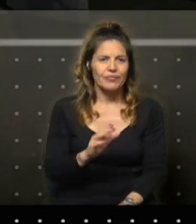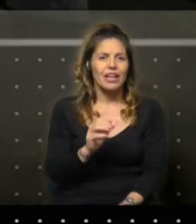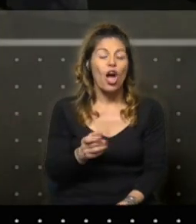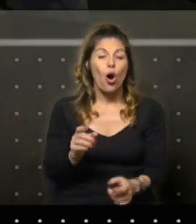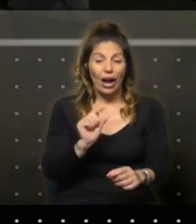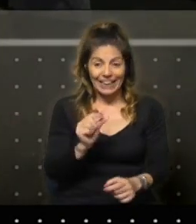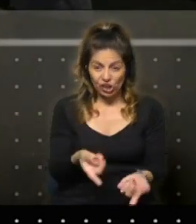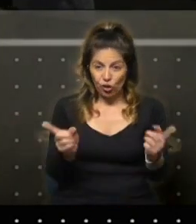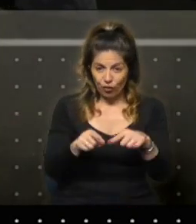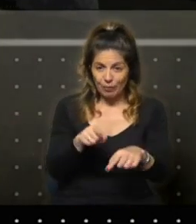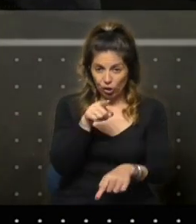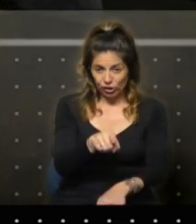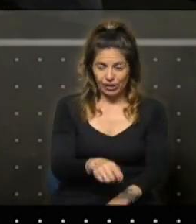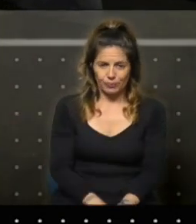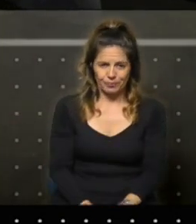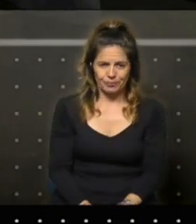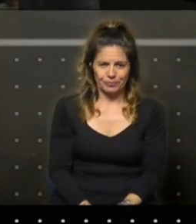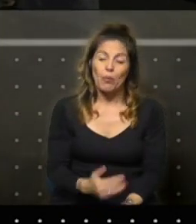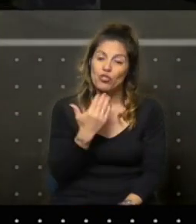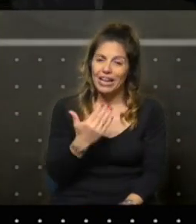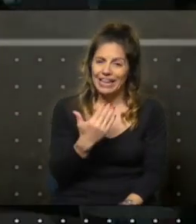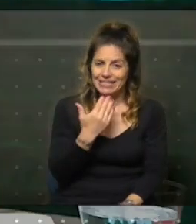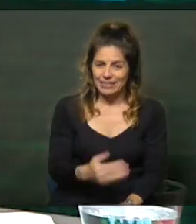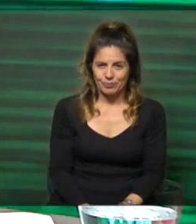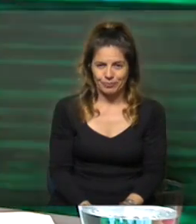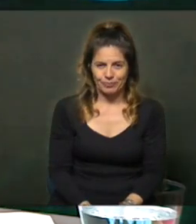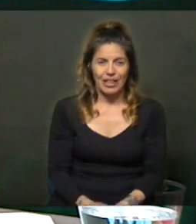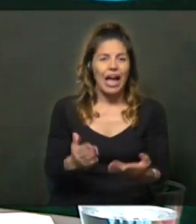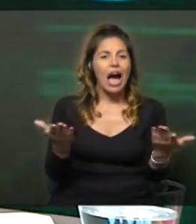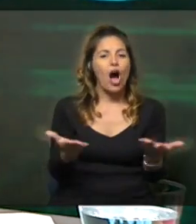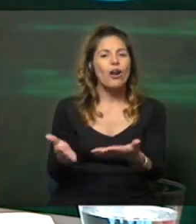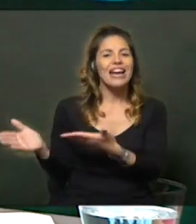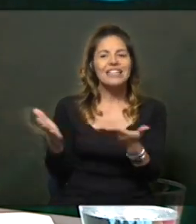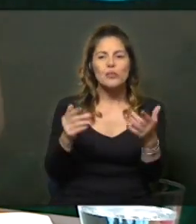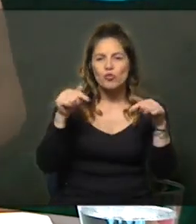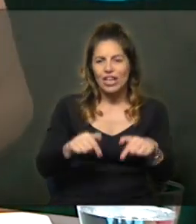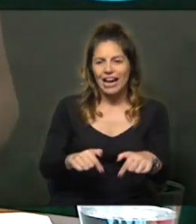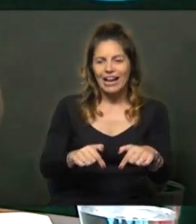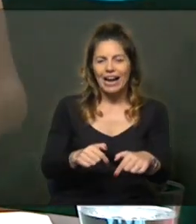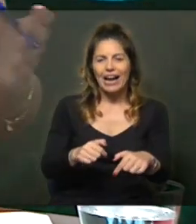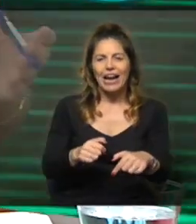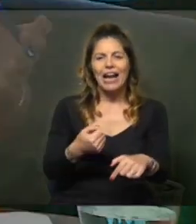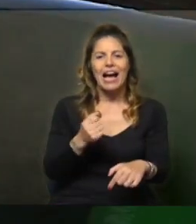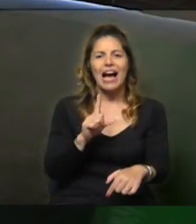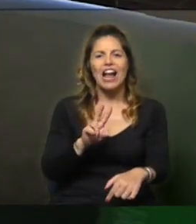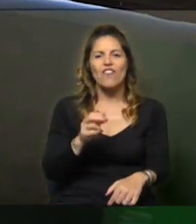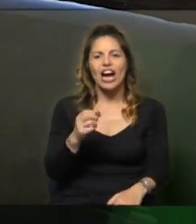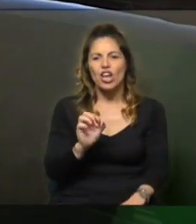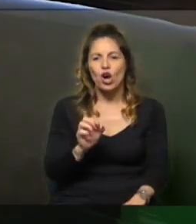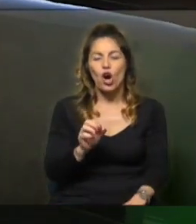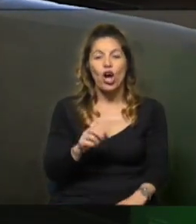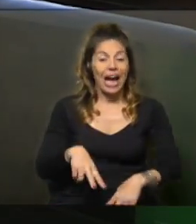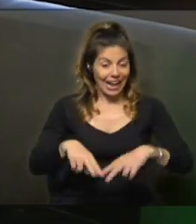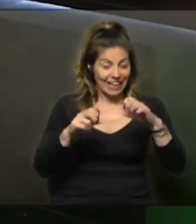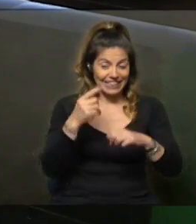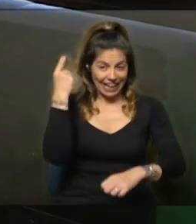ratito volvemos contigo muchas gracias y ahora recibimos aquí en estudios a Álvaro padrón analista internacional de este programa